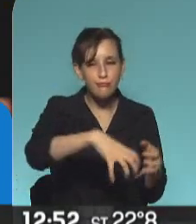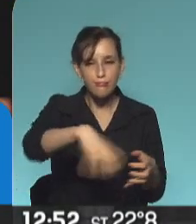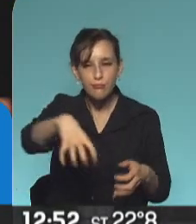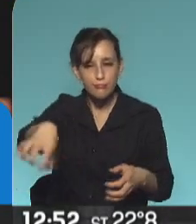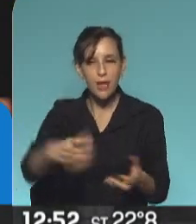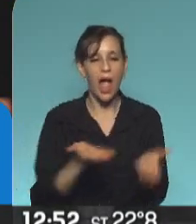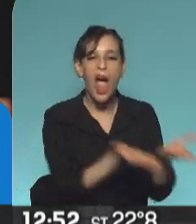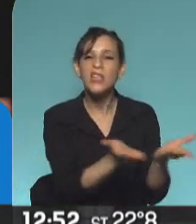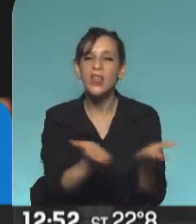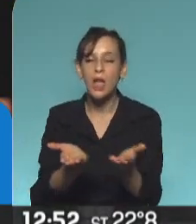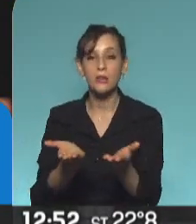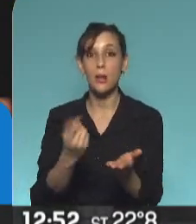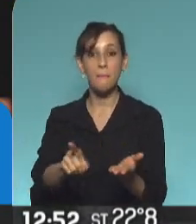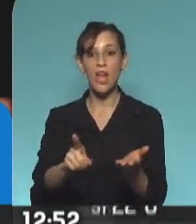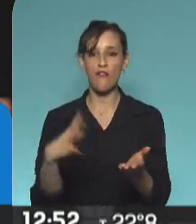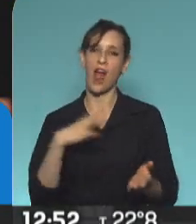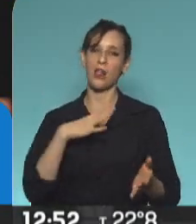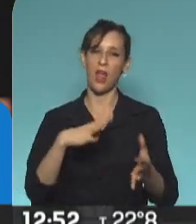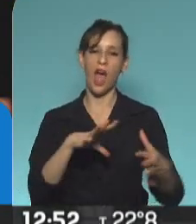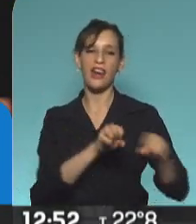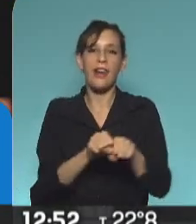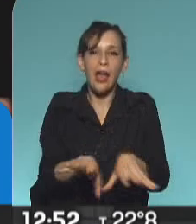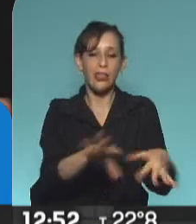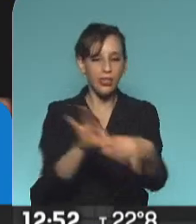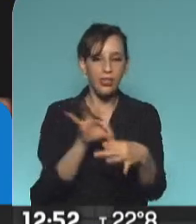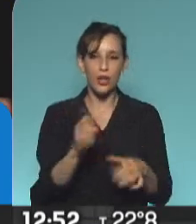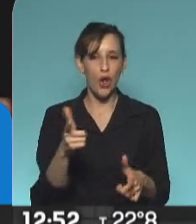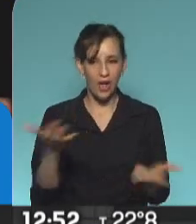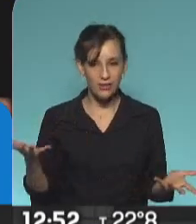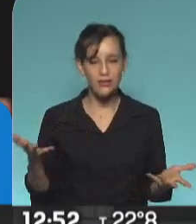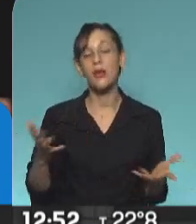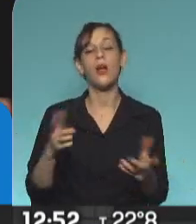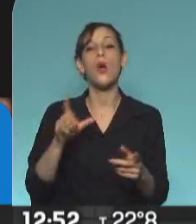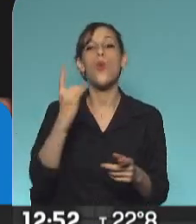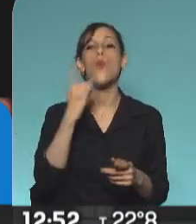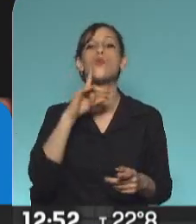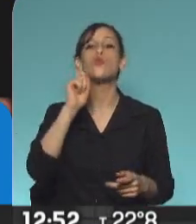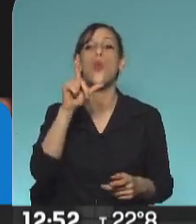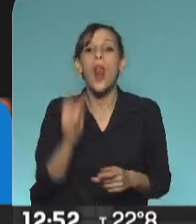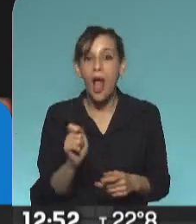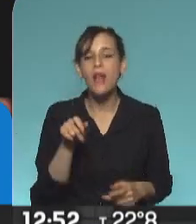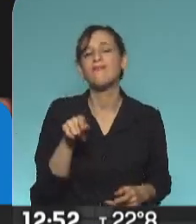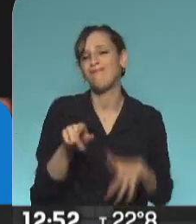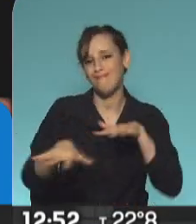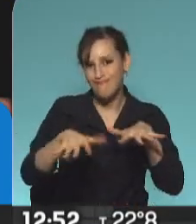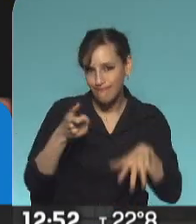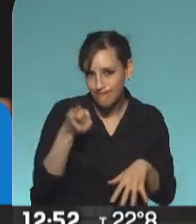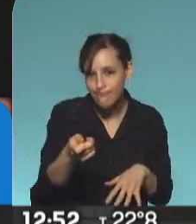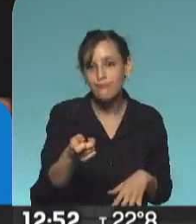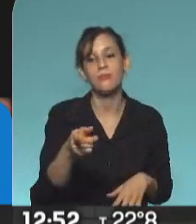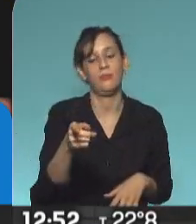no funcionan y no están conectados entre sí creo que el caso de úrsula es el caso ejemplo de cómo las agencias del estado